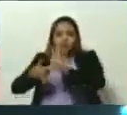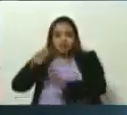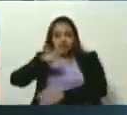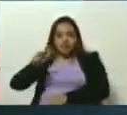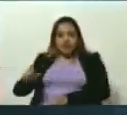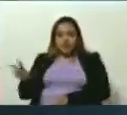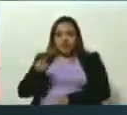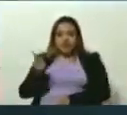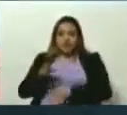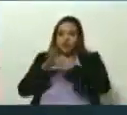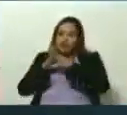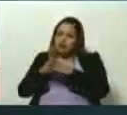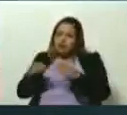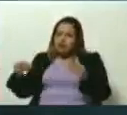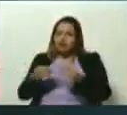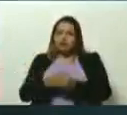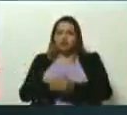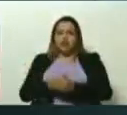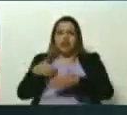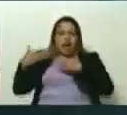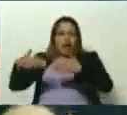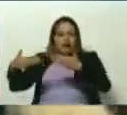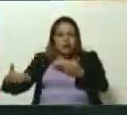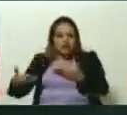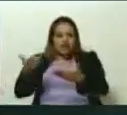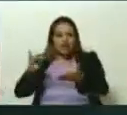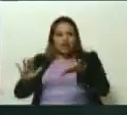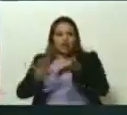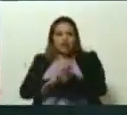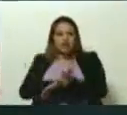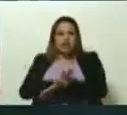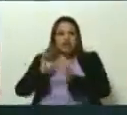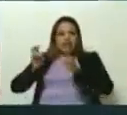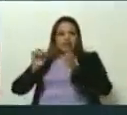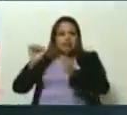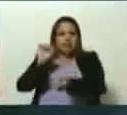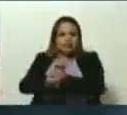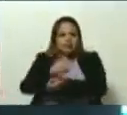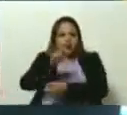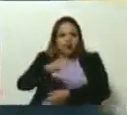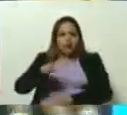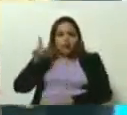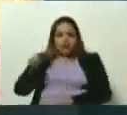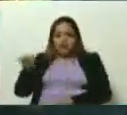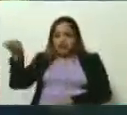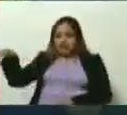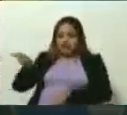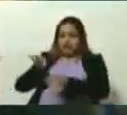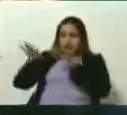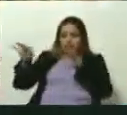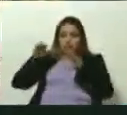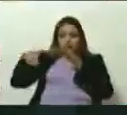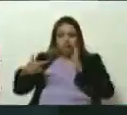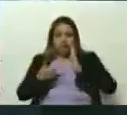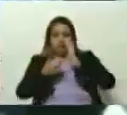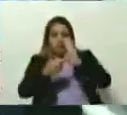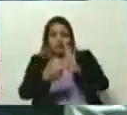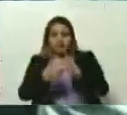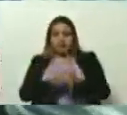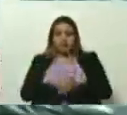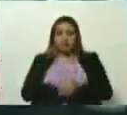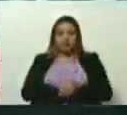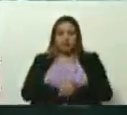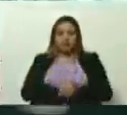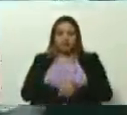Venezuela todos los avances que tenemos en materia penitenciaria. También desde acá podemos monitorear